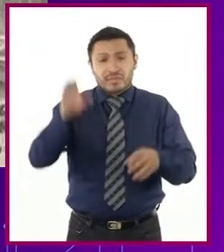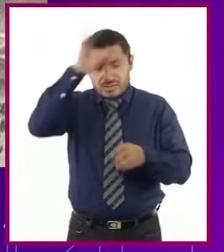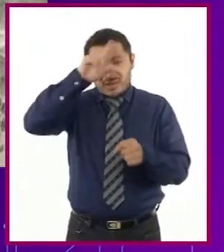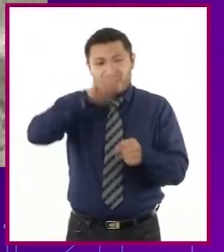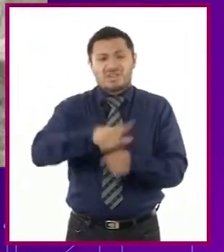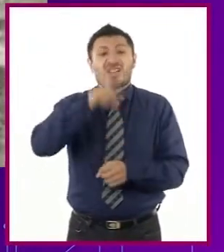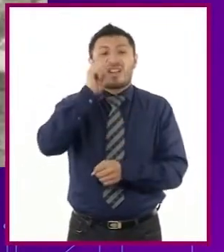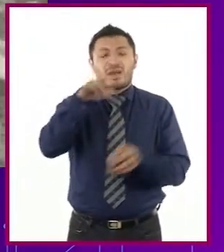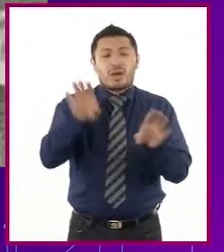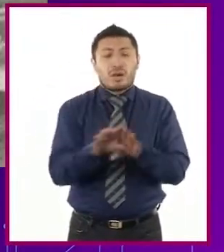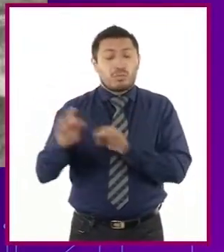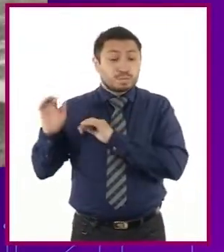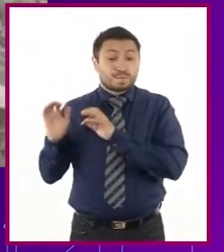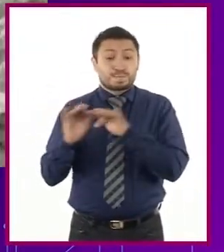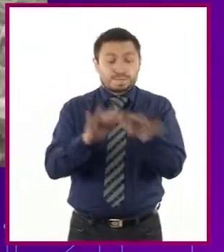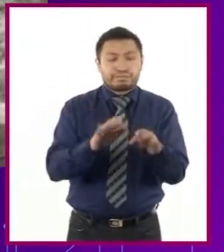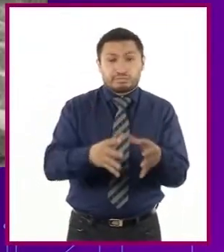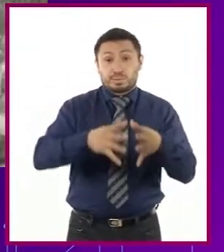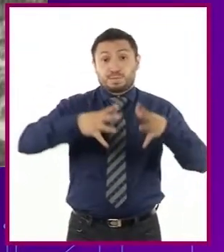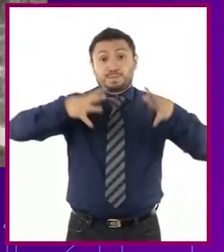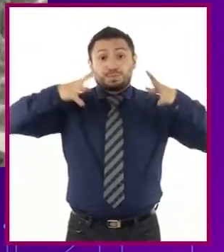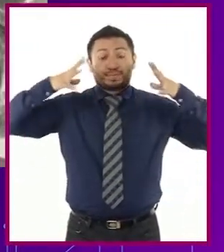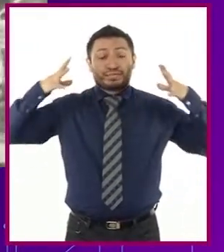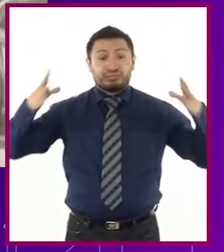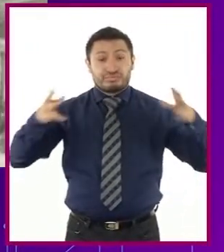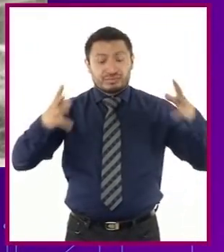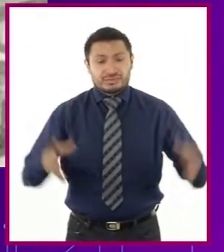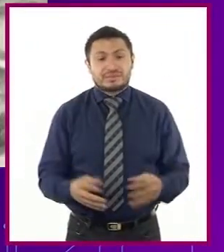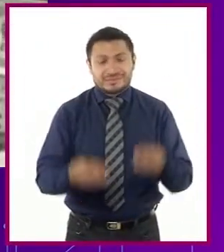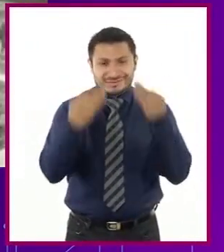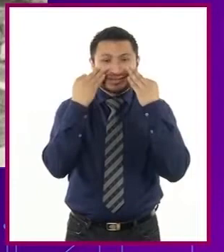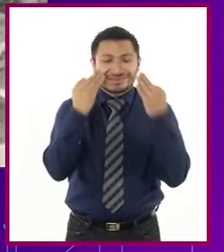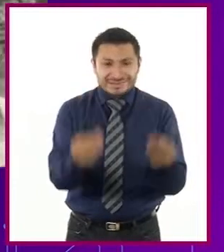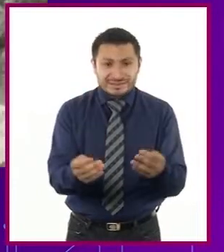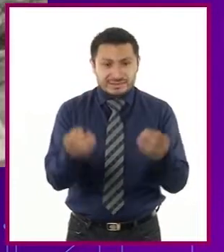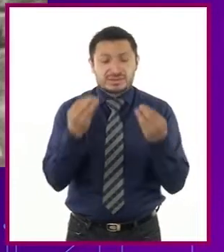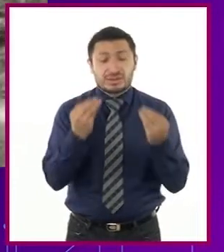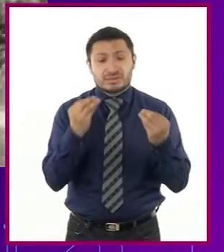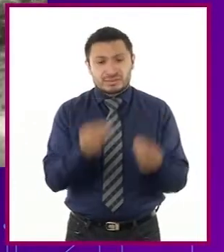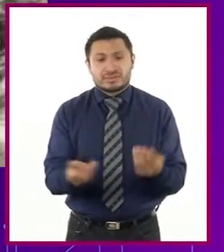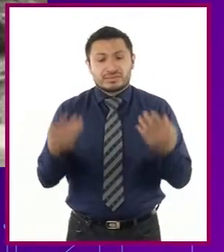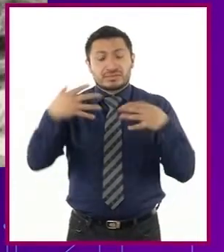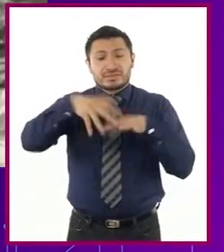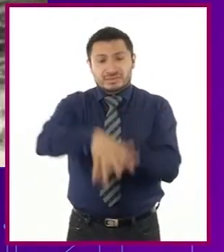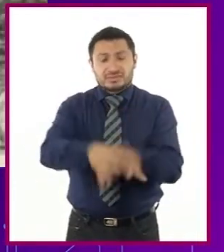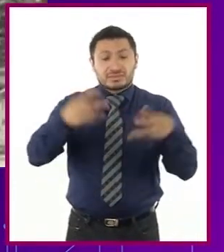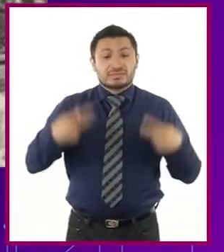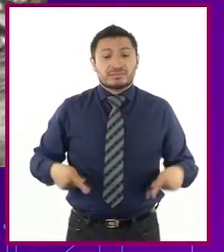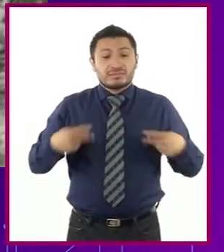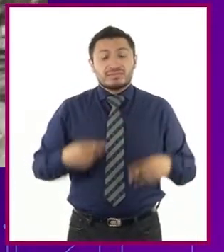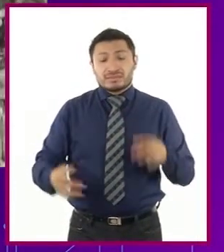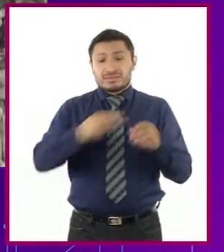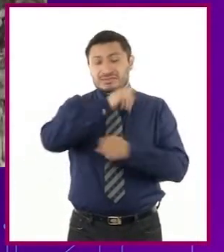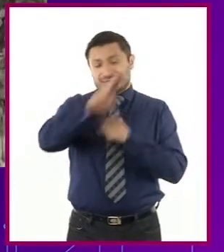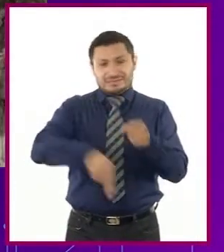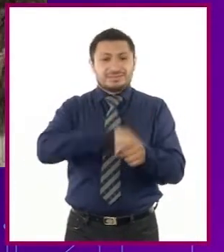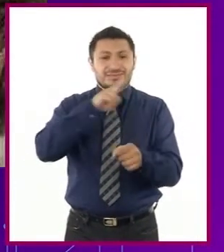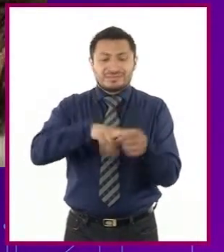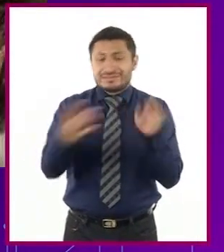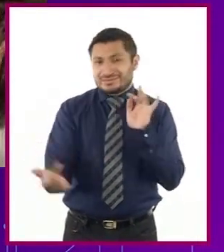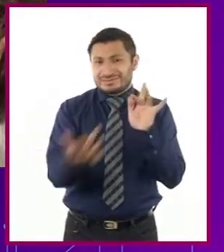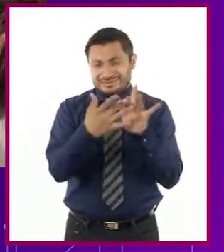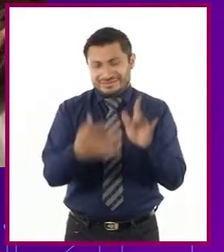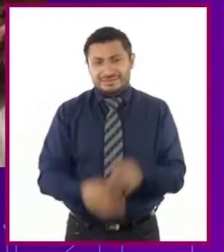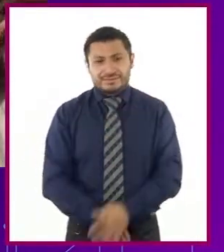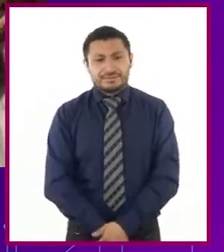significó la colonización a gran escala y es testigo de la capacidad de integración de sus pobladores con la naturaleza.